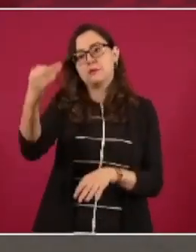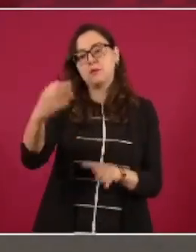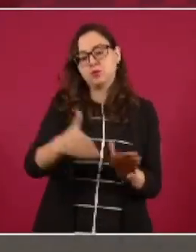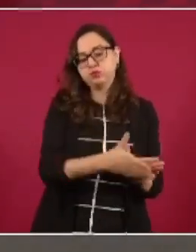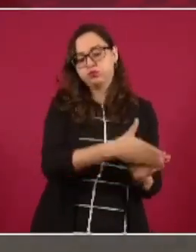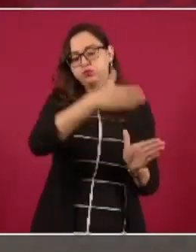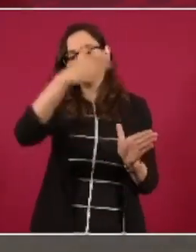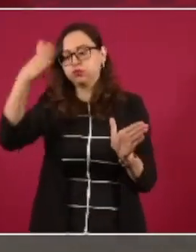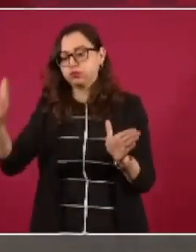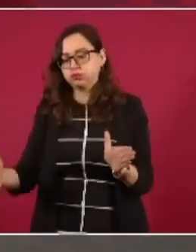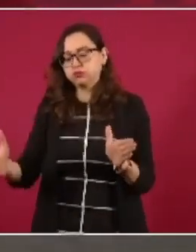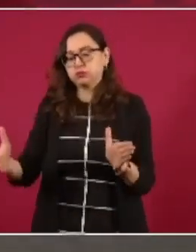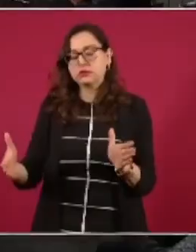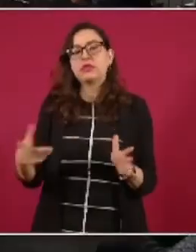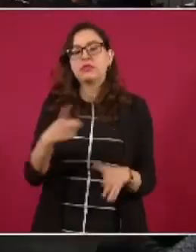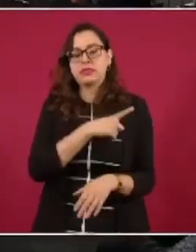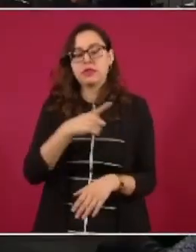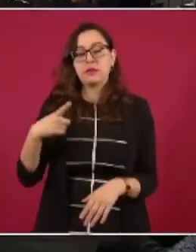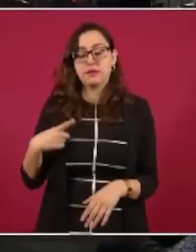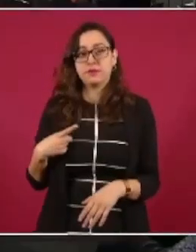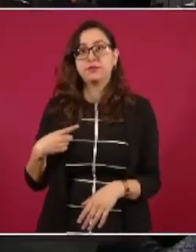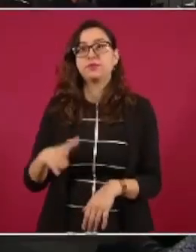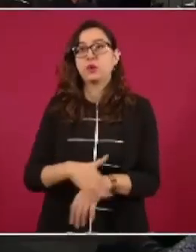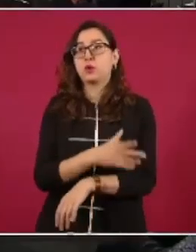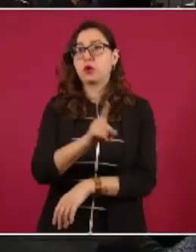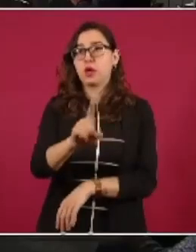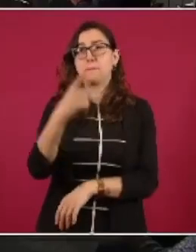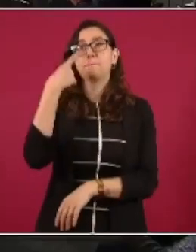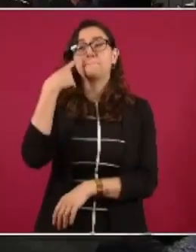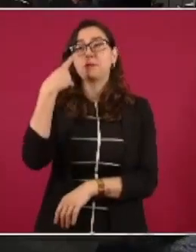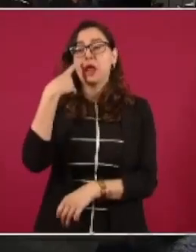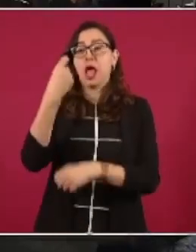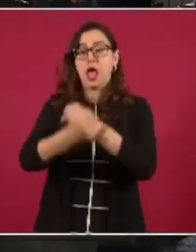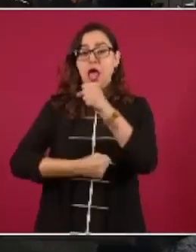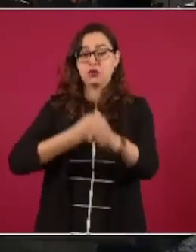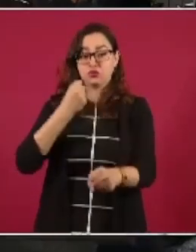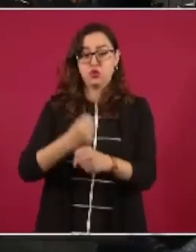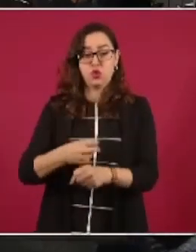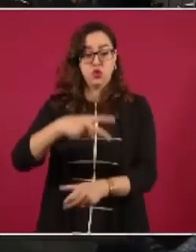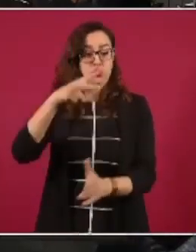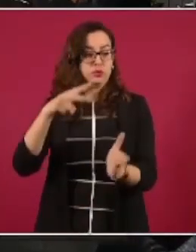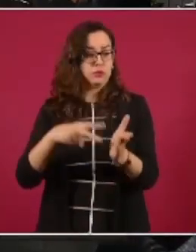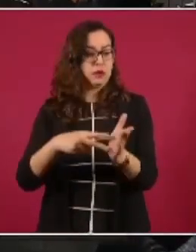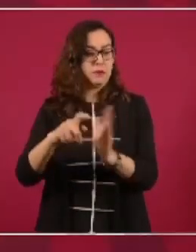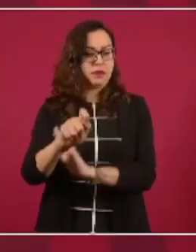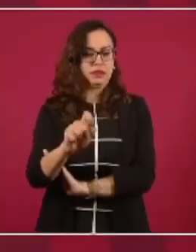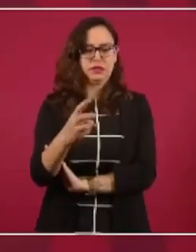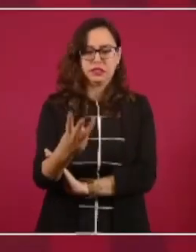sí, creo que en el 23, el 24,